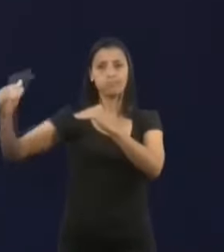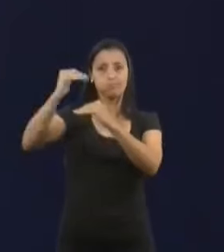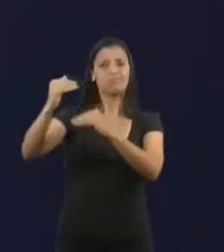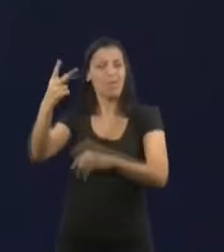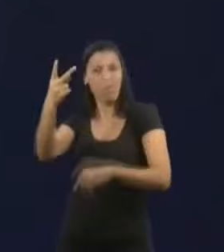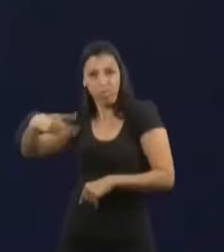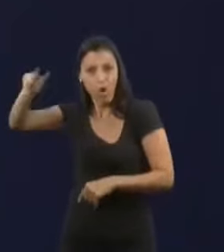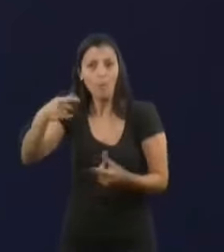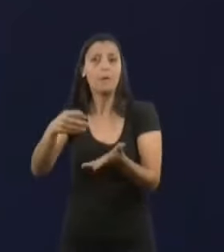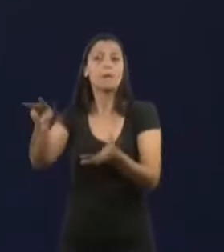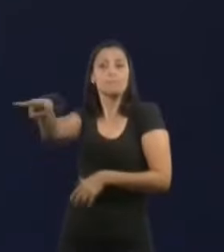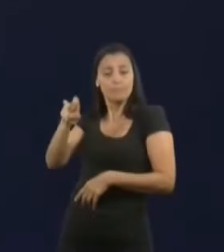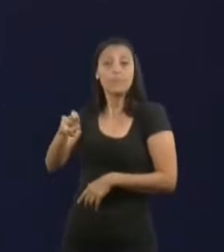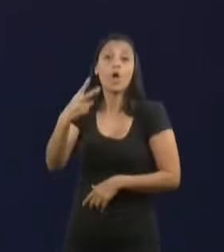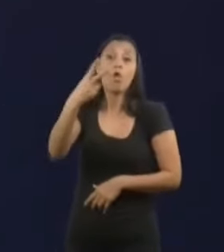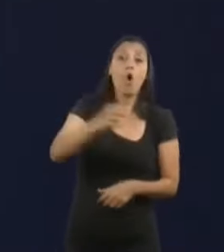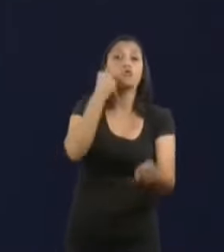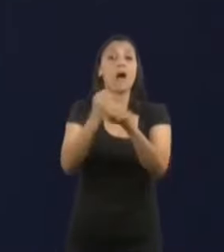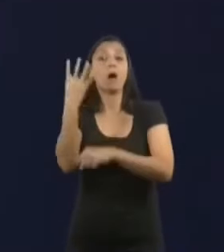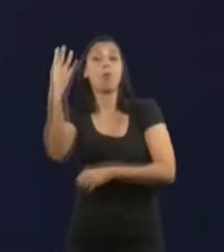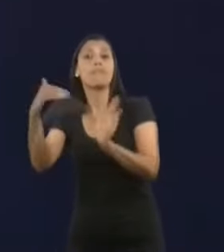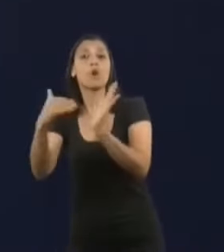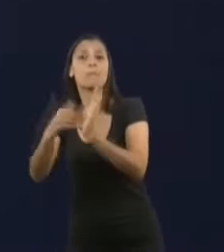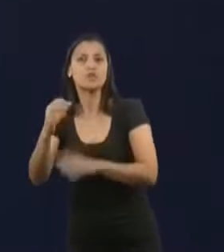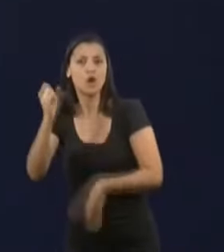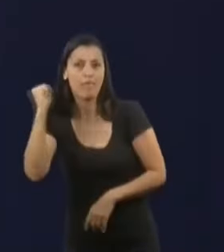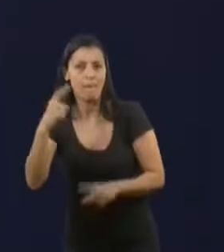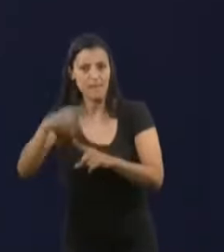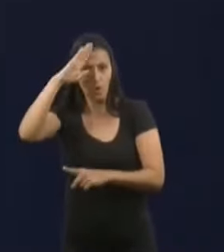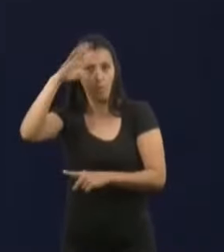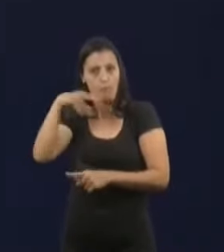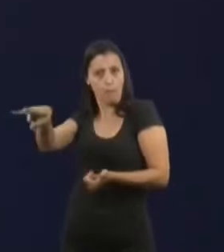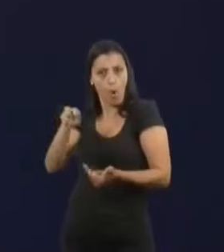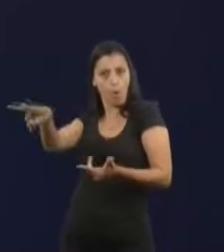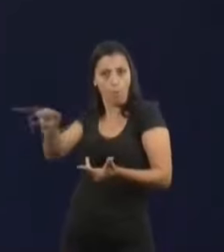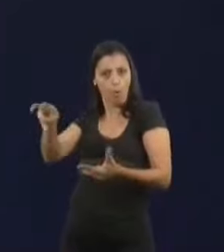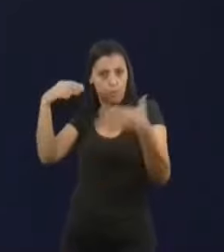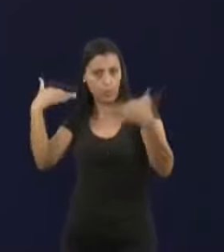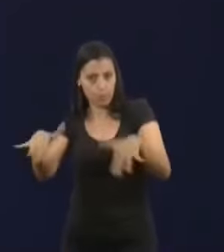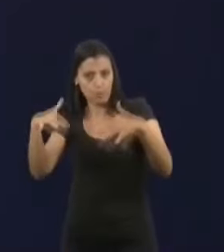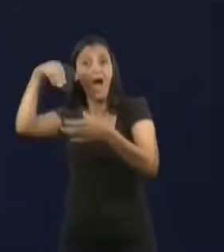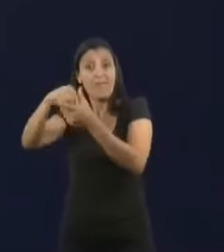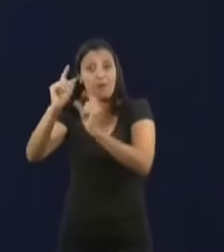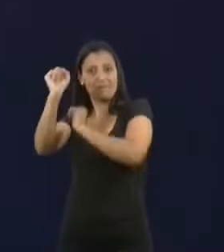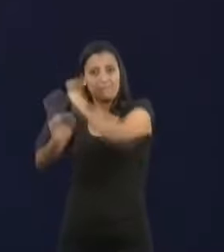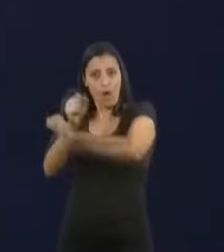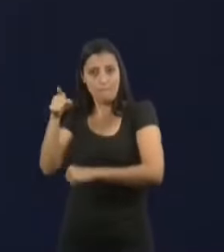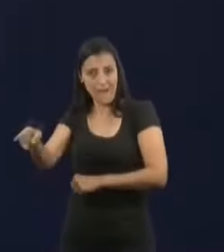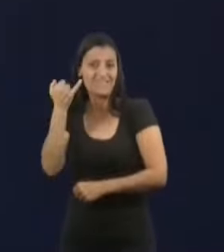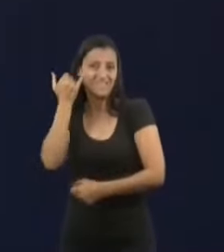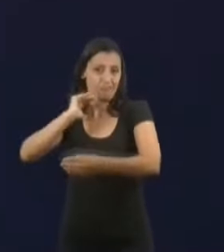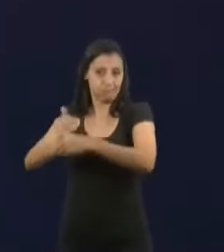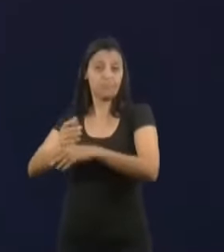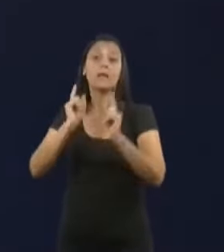que cobraban entre 2 y 4 millones de pesos por mes a su vez también como